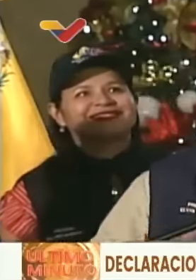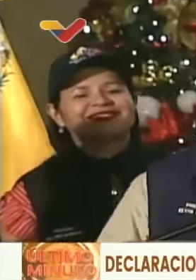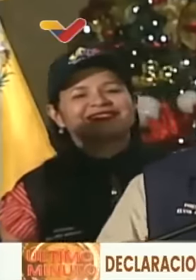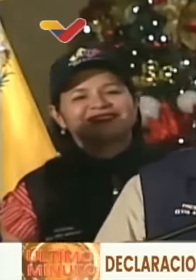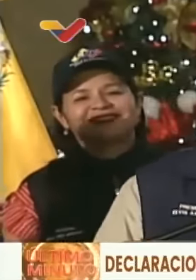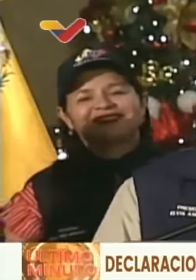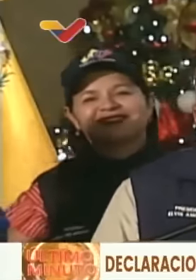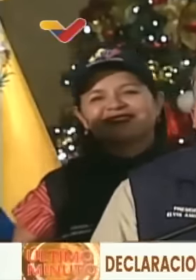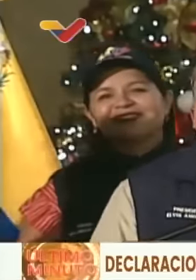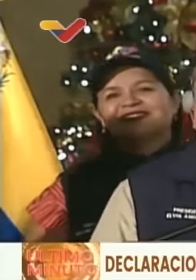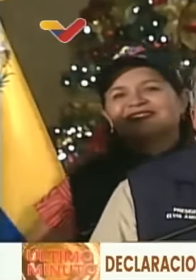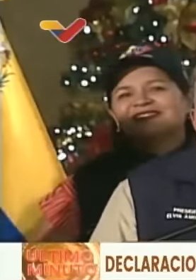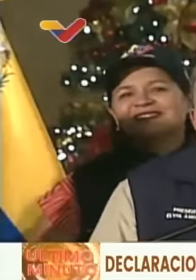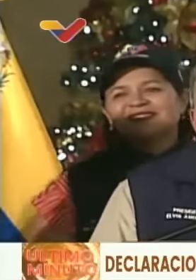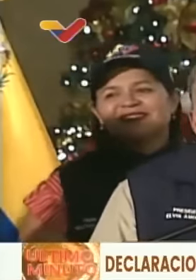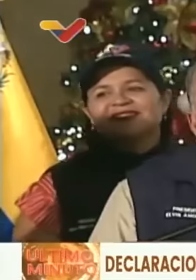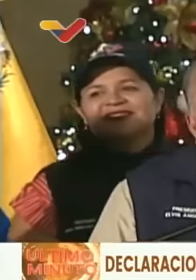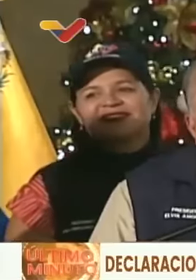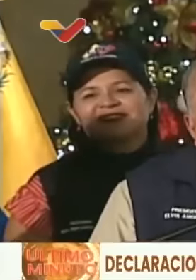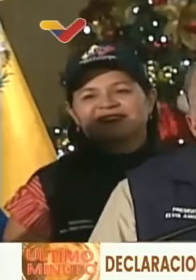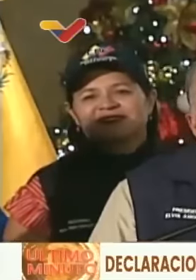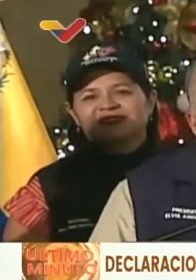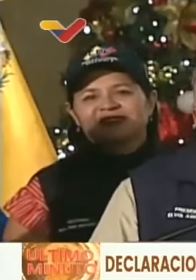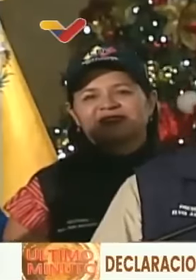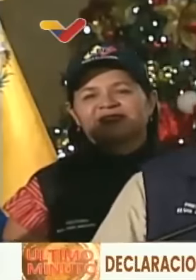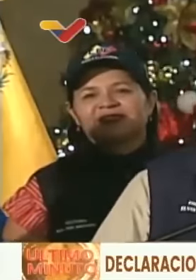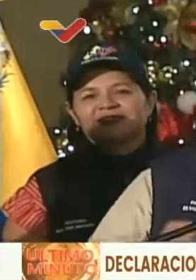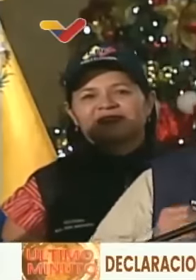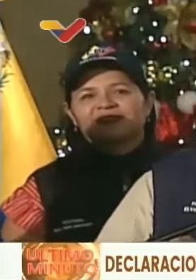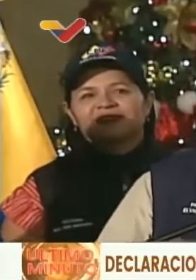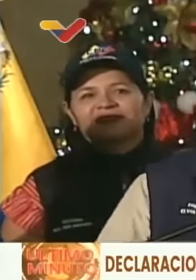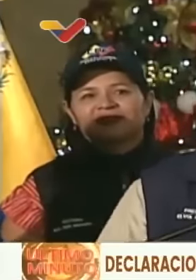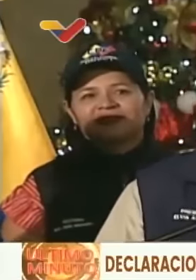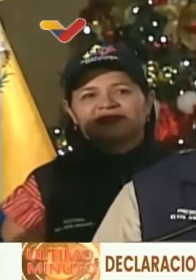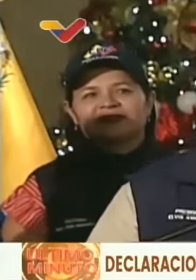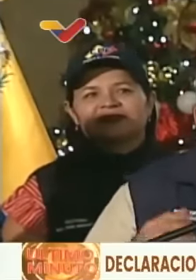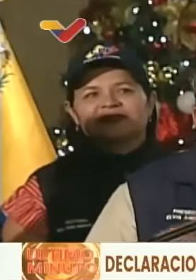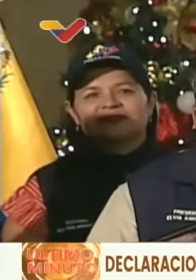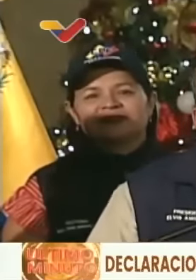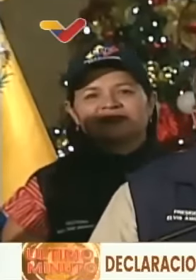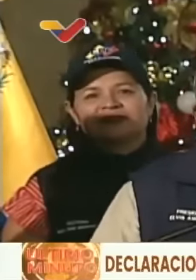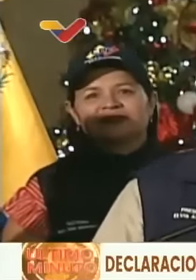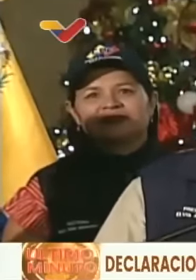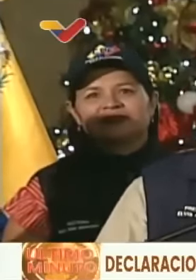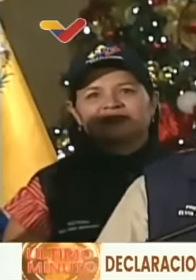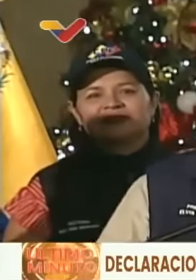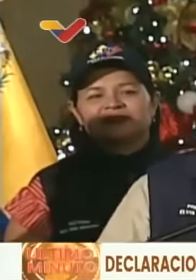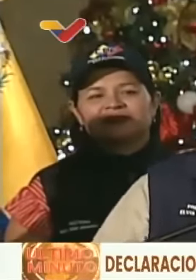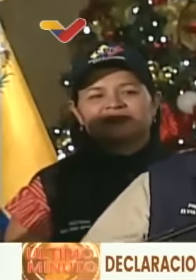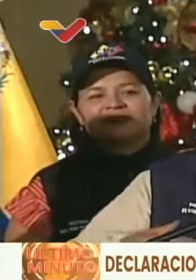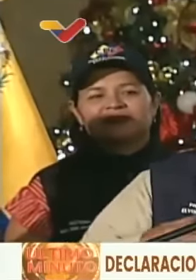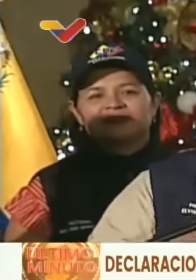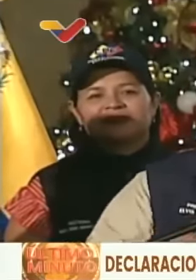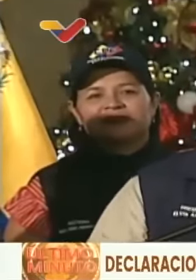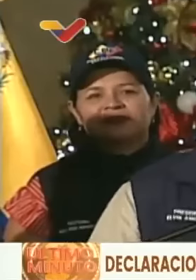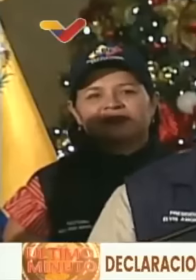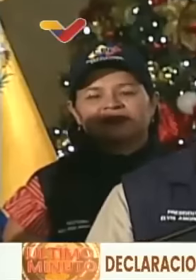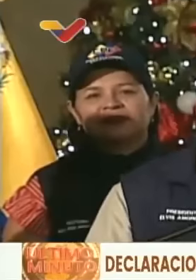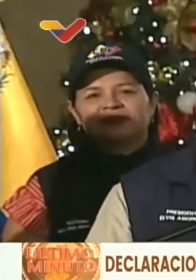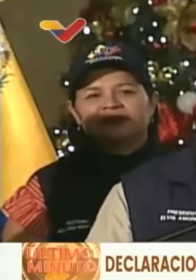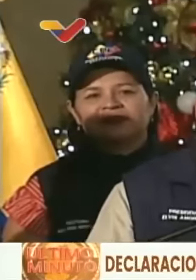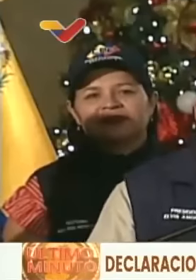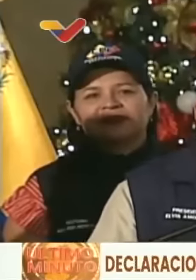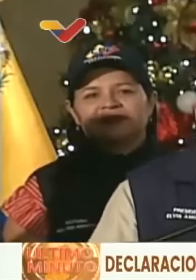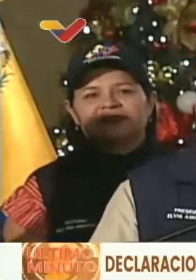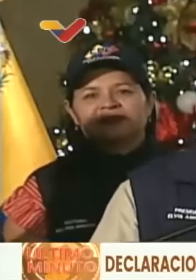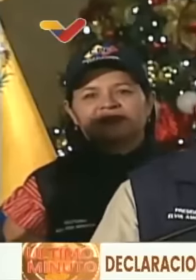donde por sobre todas las cosas la paz, la tranquilidad, la armonía y la unión